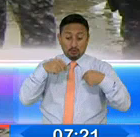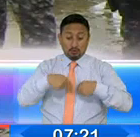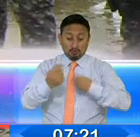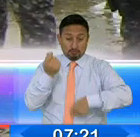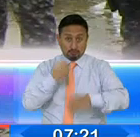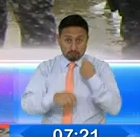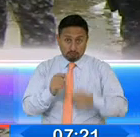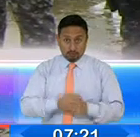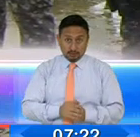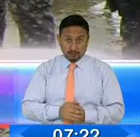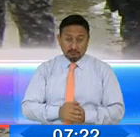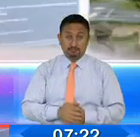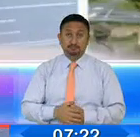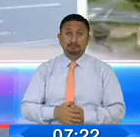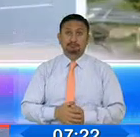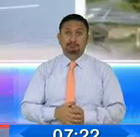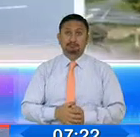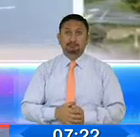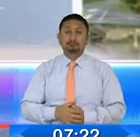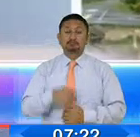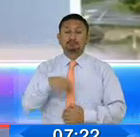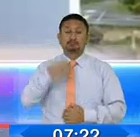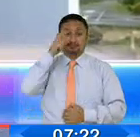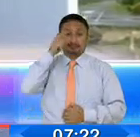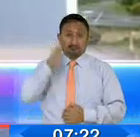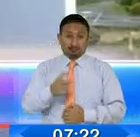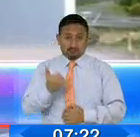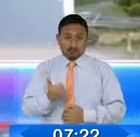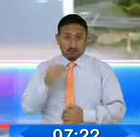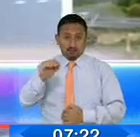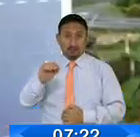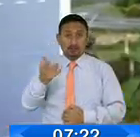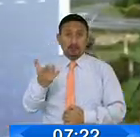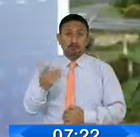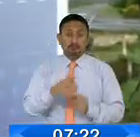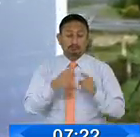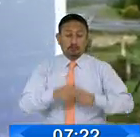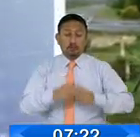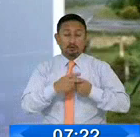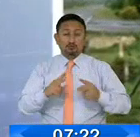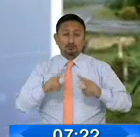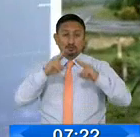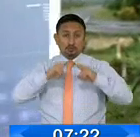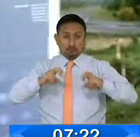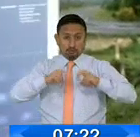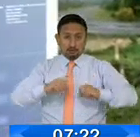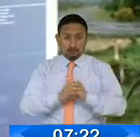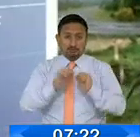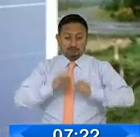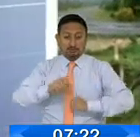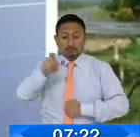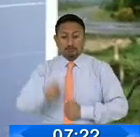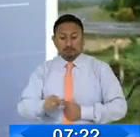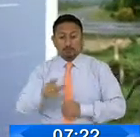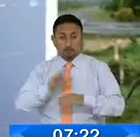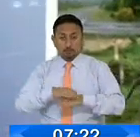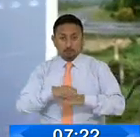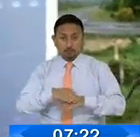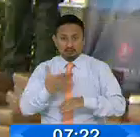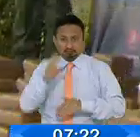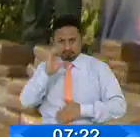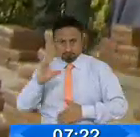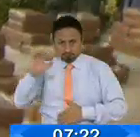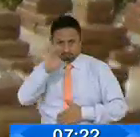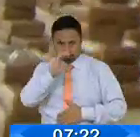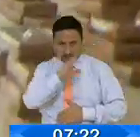transportar la sustancia ilícita. Sobre esto, la fiscalía dio a conocer que se inició una investigación para ubicar a los presuntos responsables,